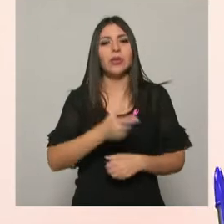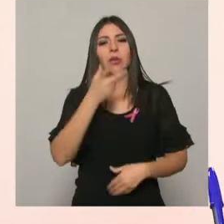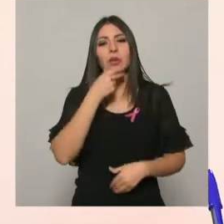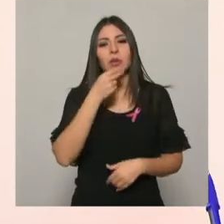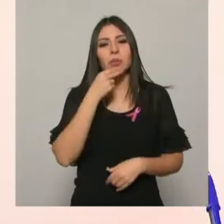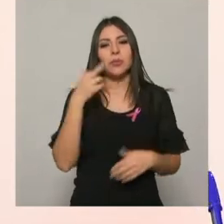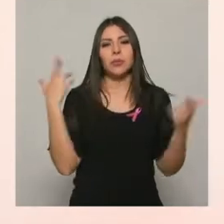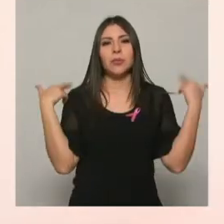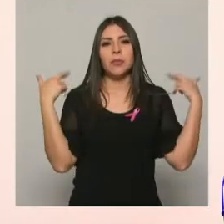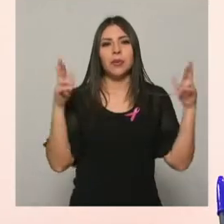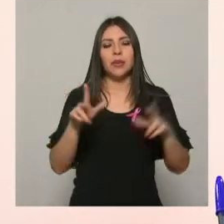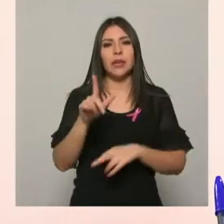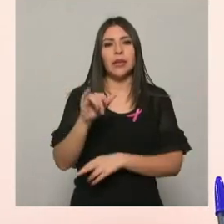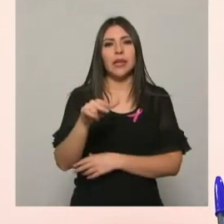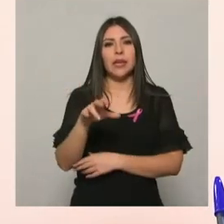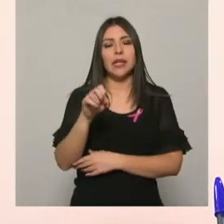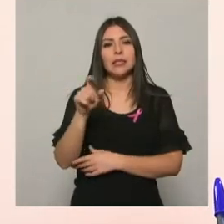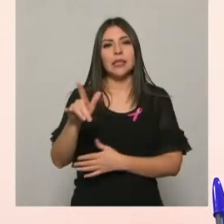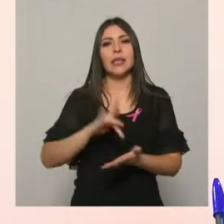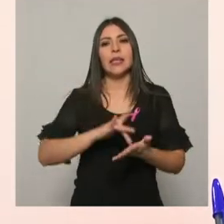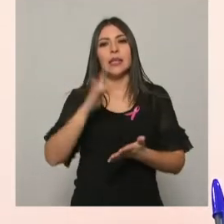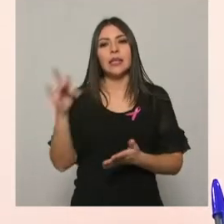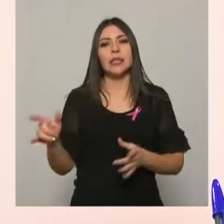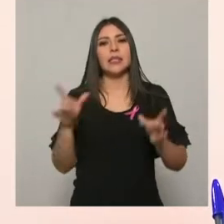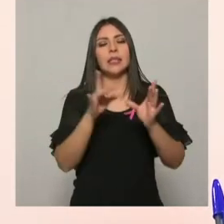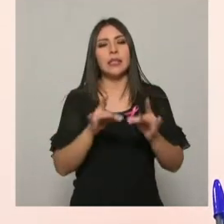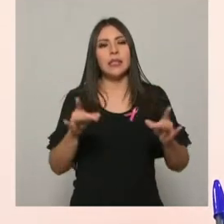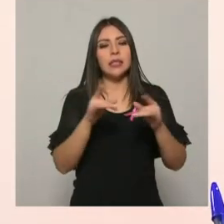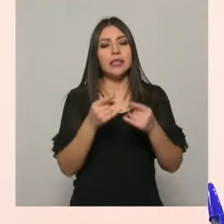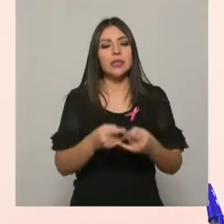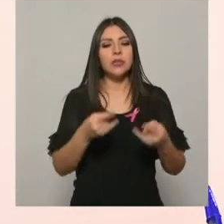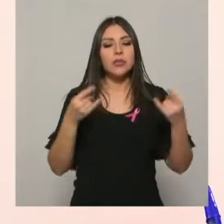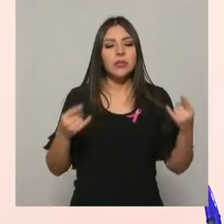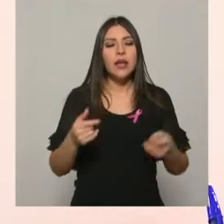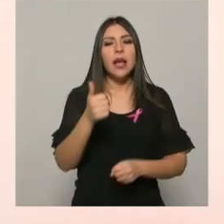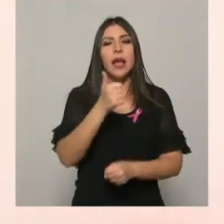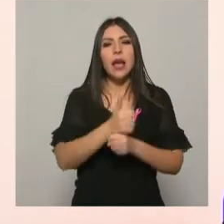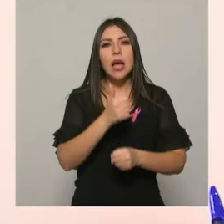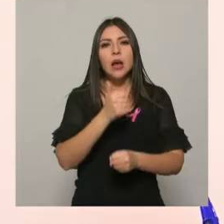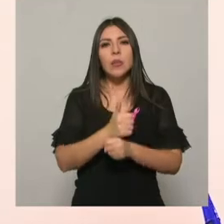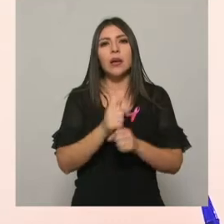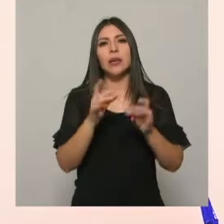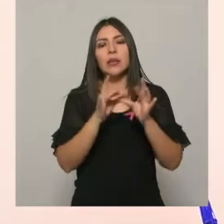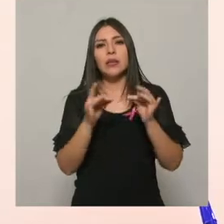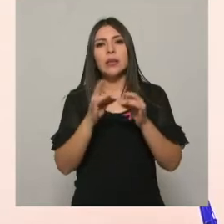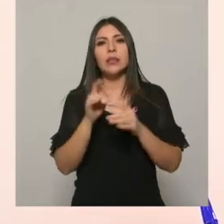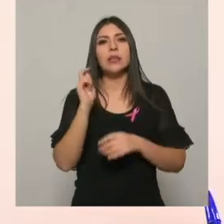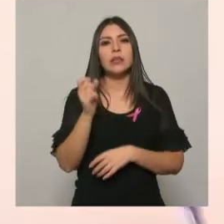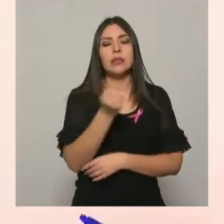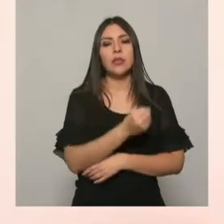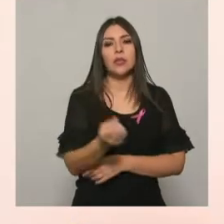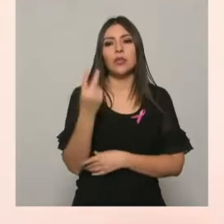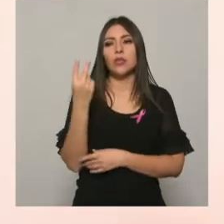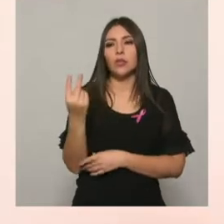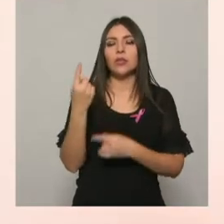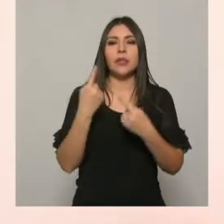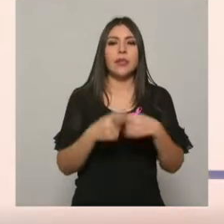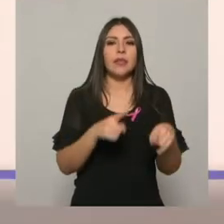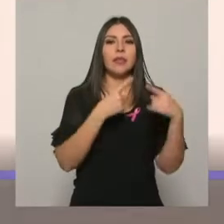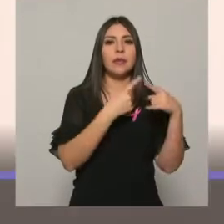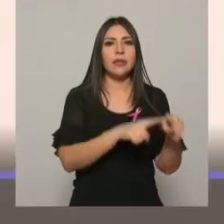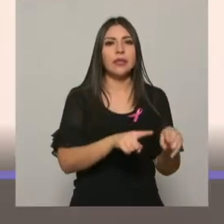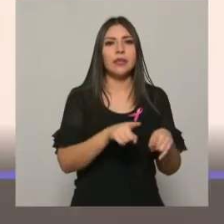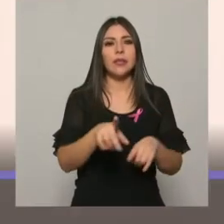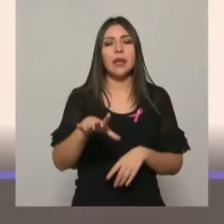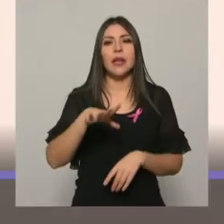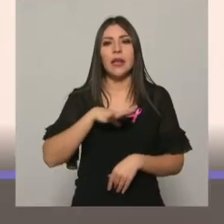la información de los abuelos, de tener la leyenda acerca de lo que se contaba, porque son dos vertientes, en el cual